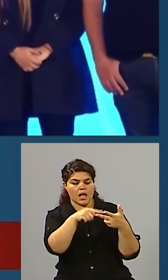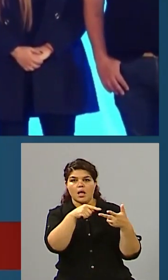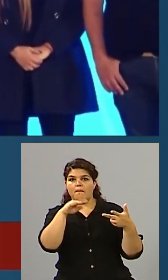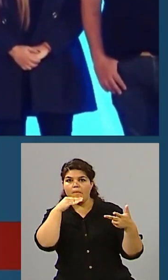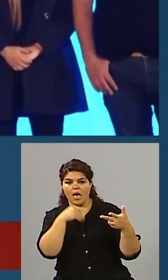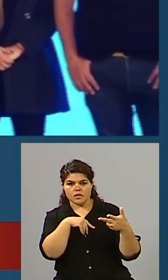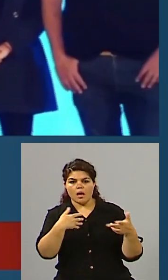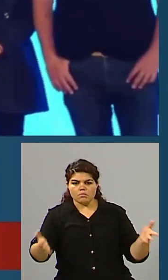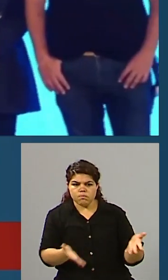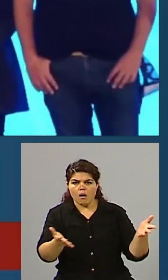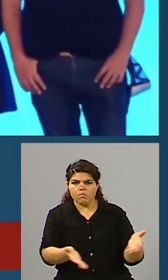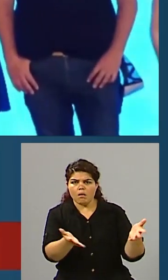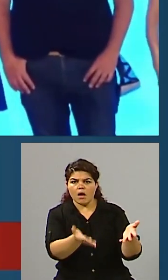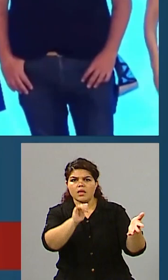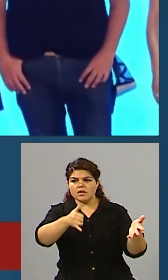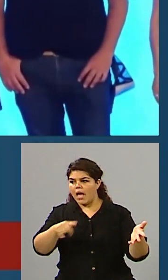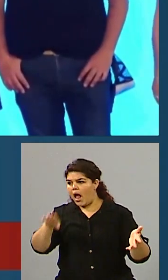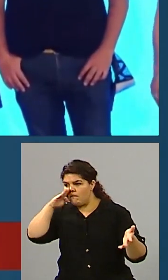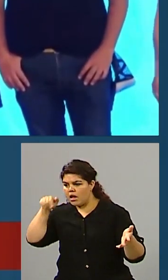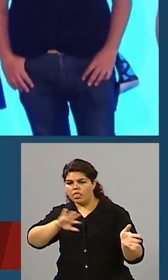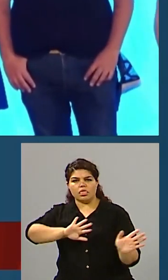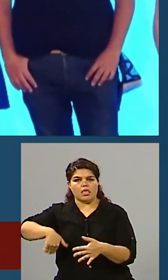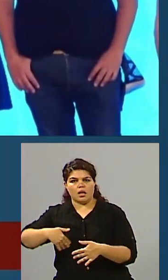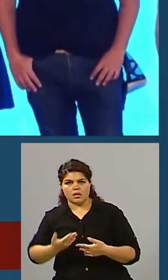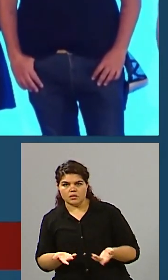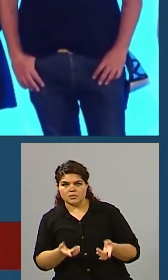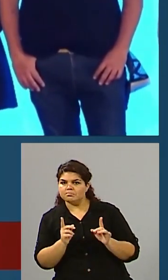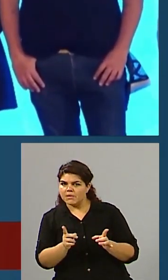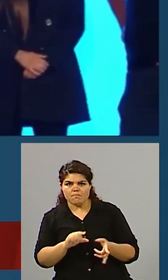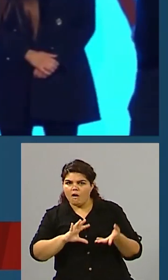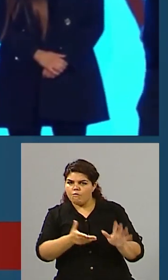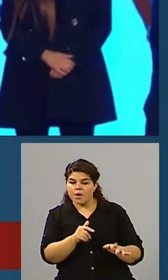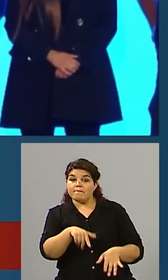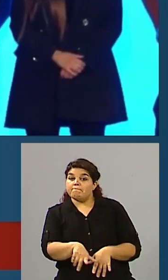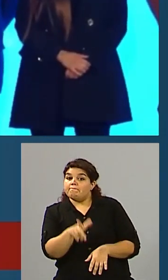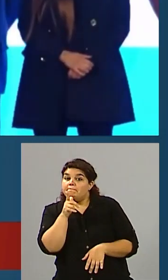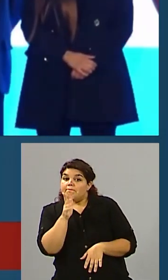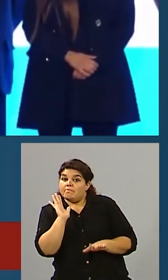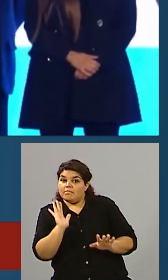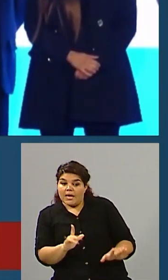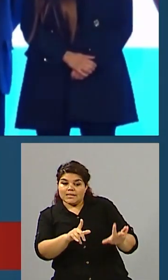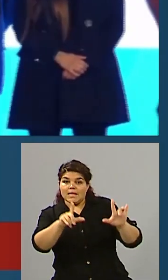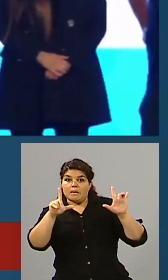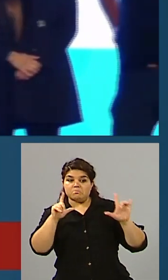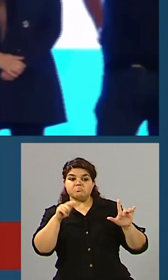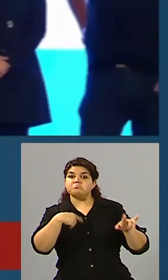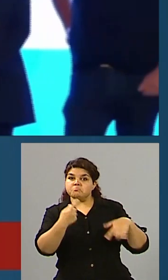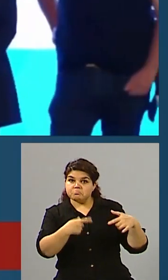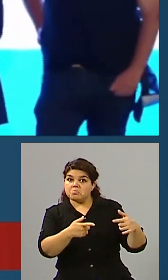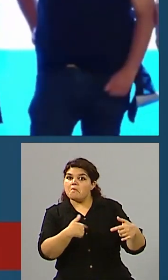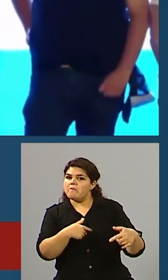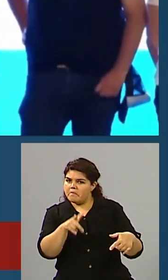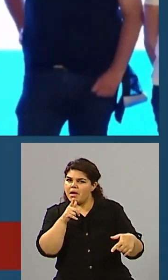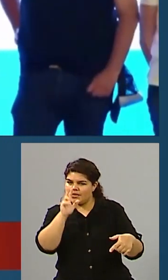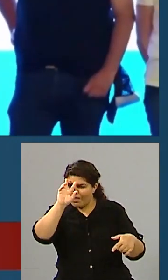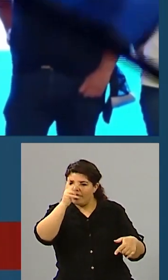Massa a futuro, si sabe preservarse y puede reinventarse, ¿no? Cosa que creo que no